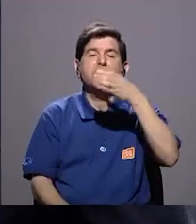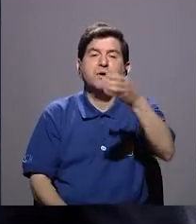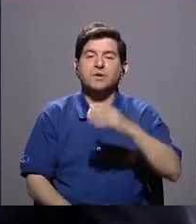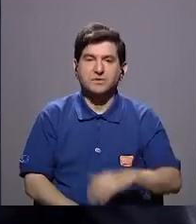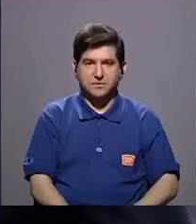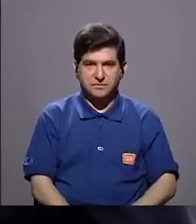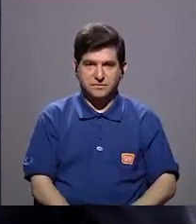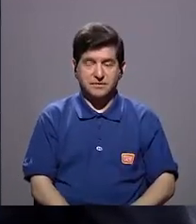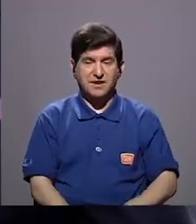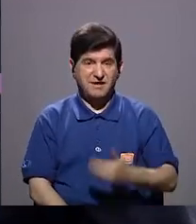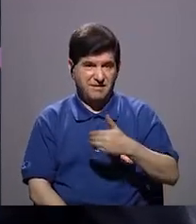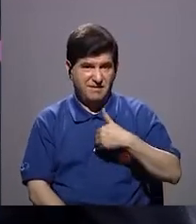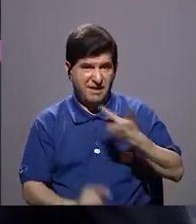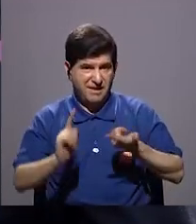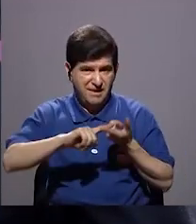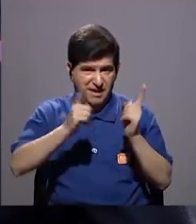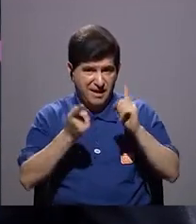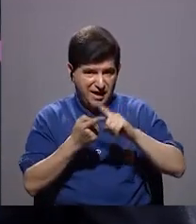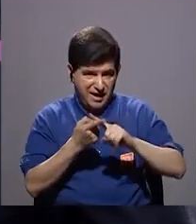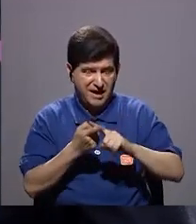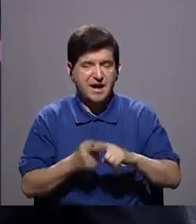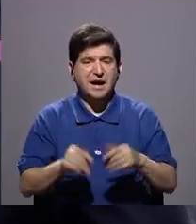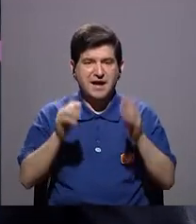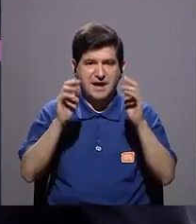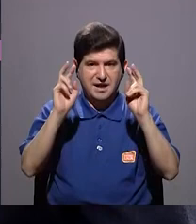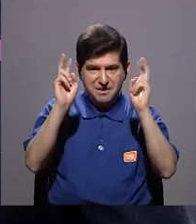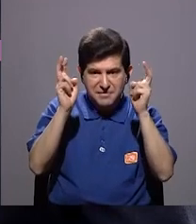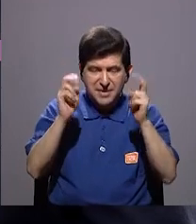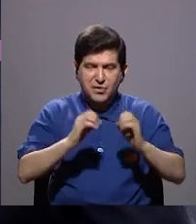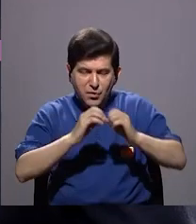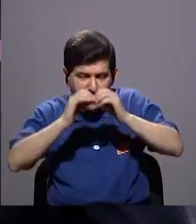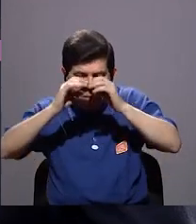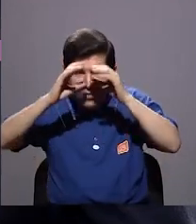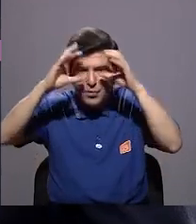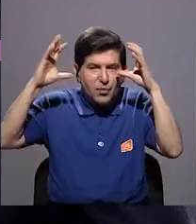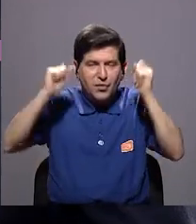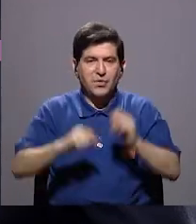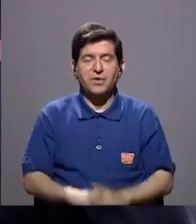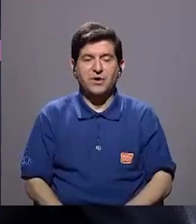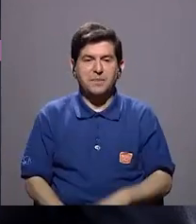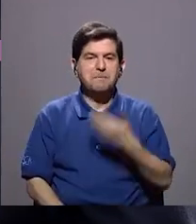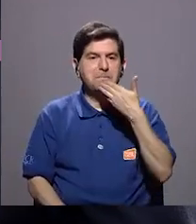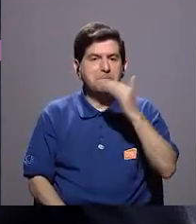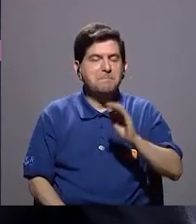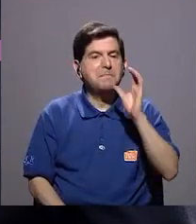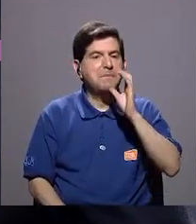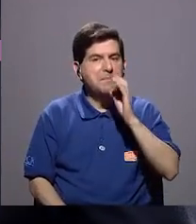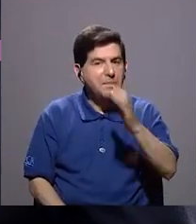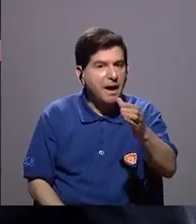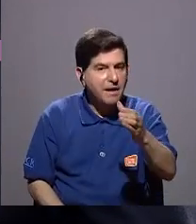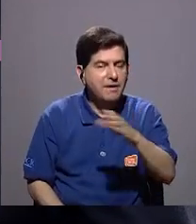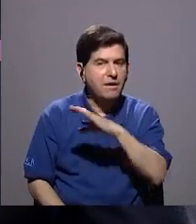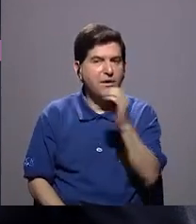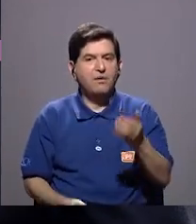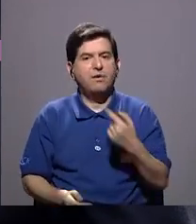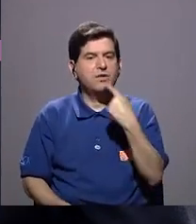consejos. Si tenemos un amigo imaginario que nos da malos consejos o que nos dice